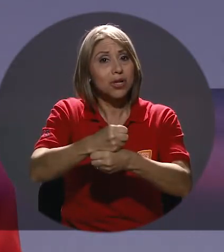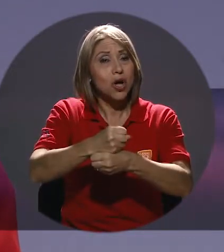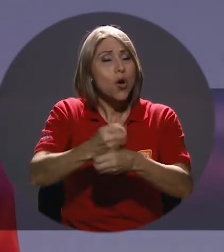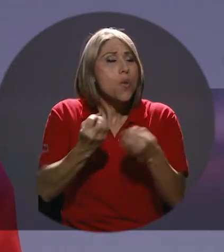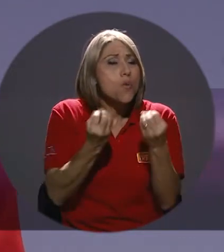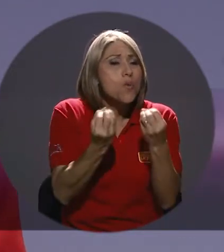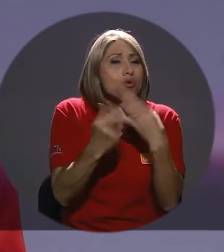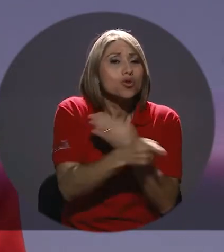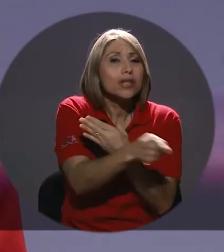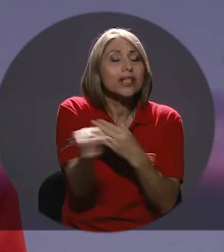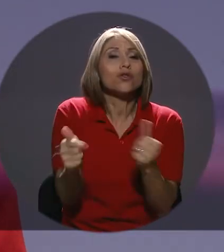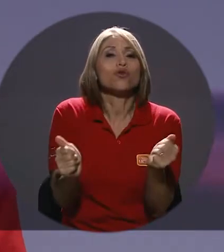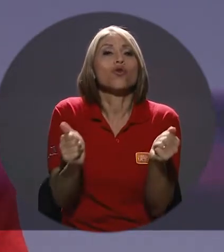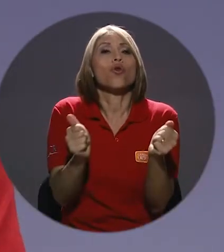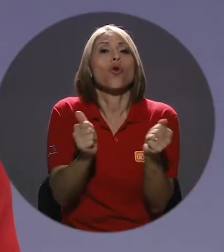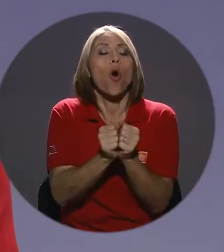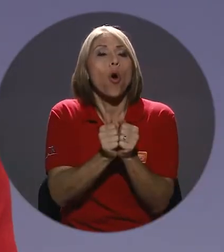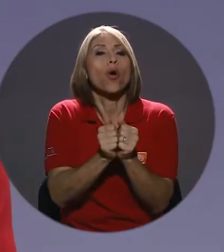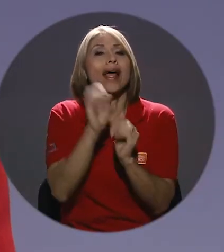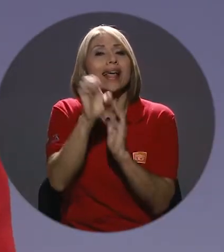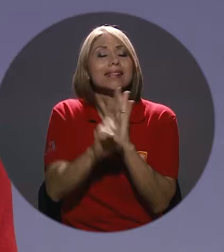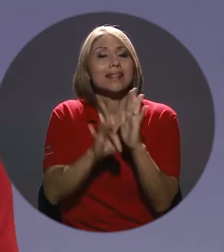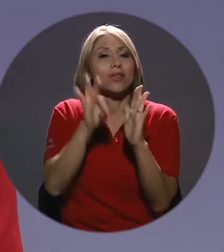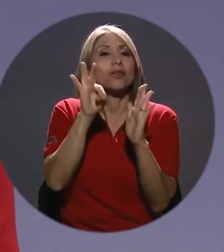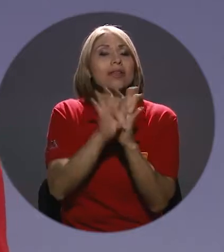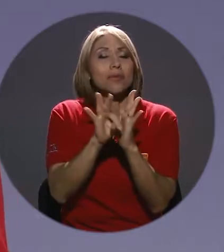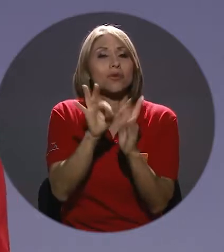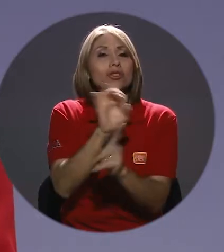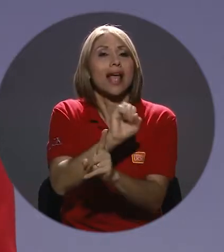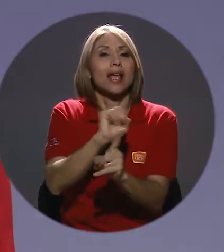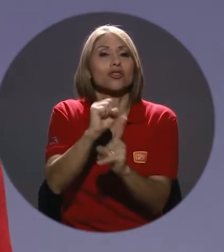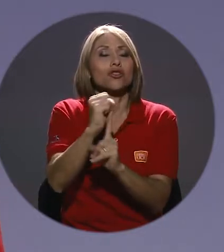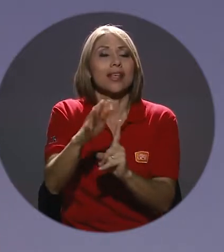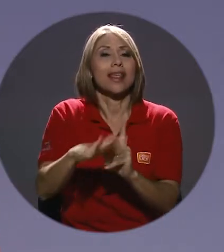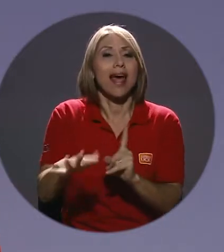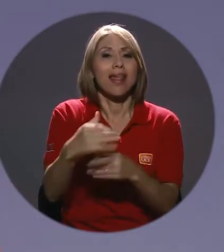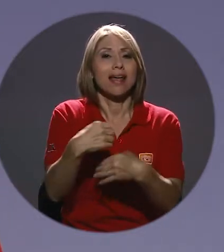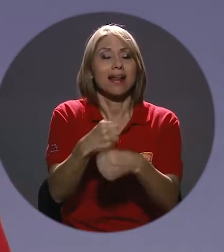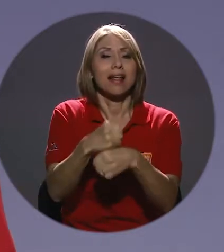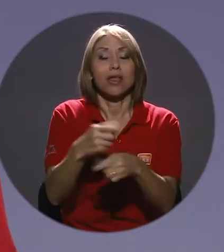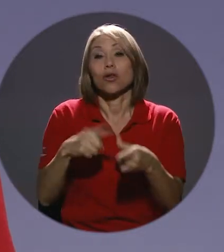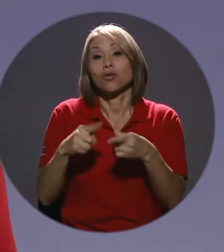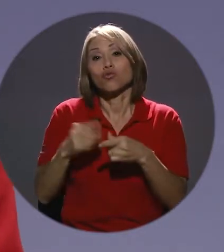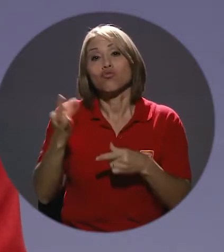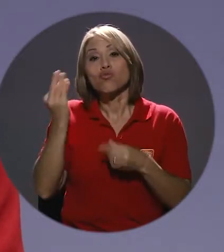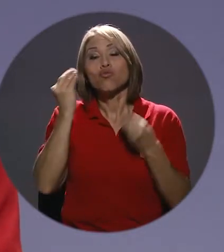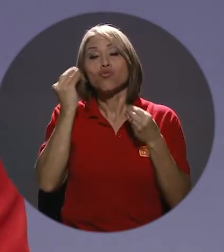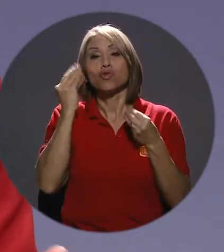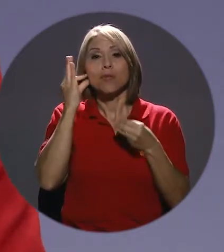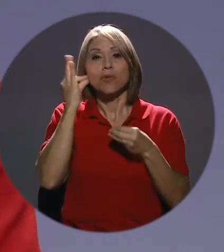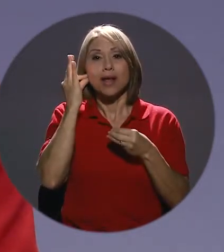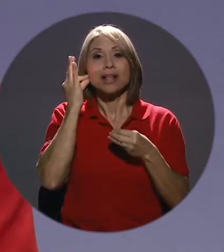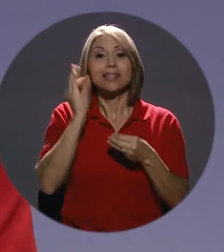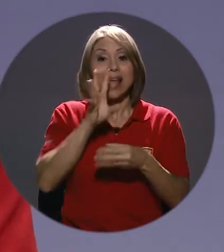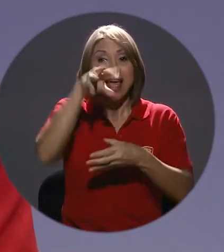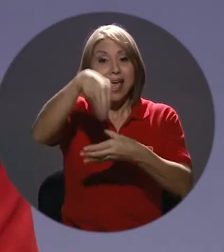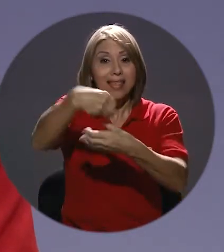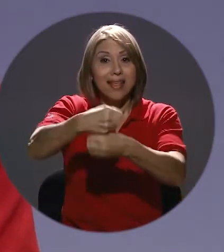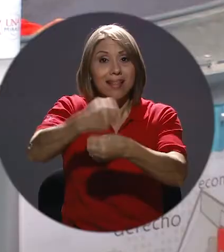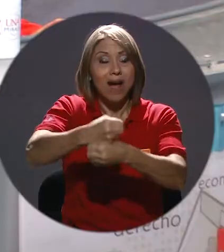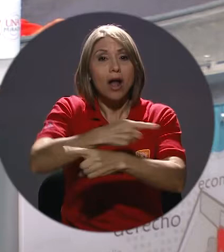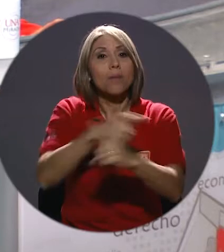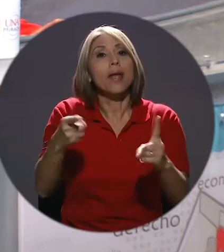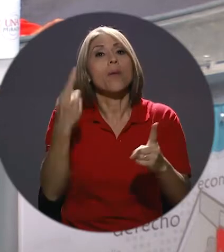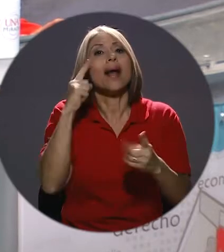¿verdad? O con estereotipos que la sociedad ha creado. Entonces, muchas mujeres se incorporan al mercado laboral a reproducir las labores que hacen dentro del